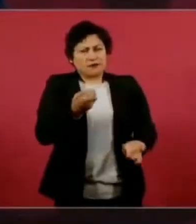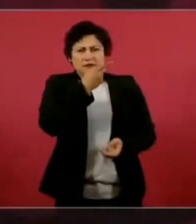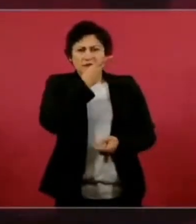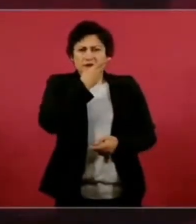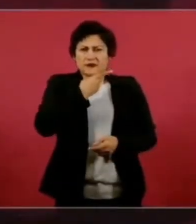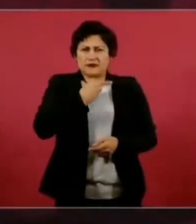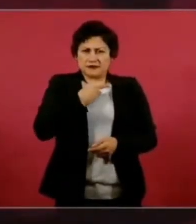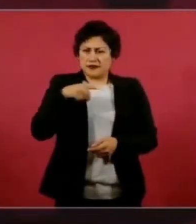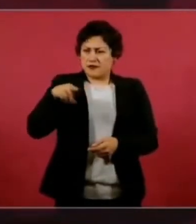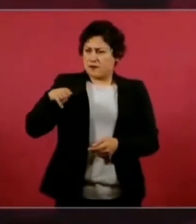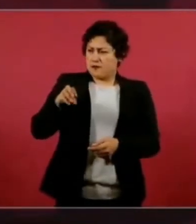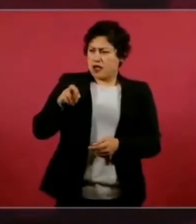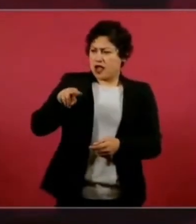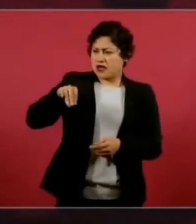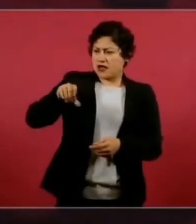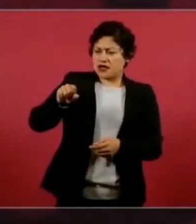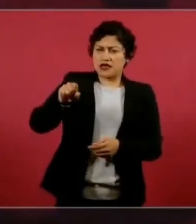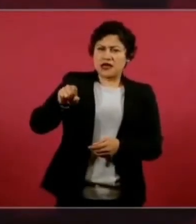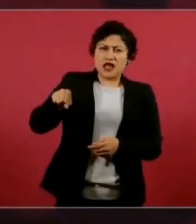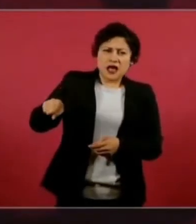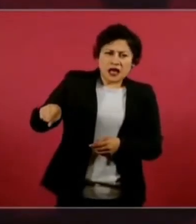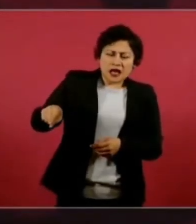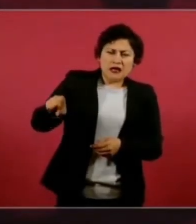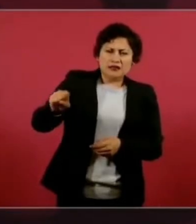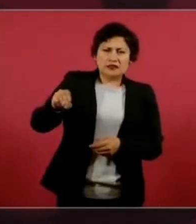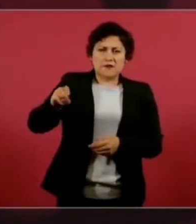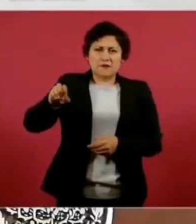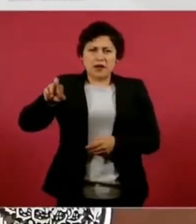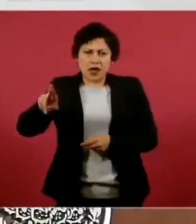Marina, que participe la Defensa, la Guardia Nacional